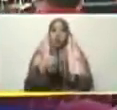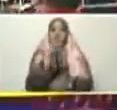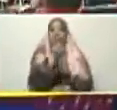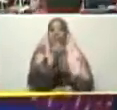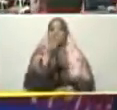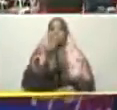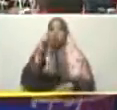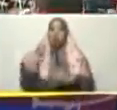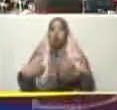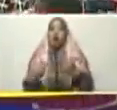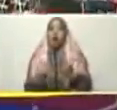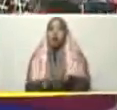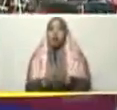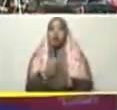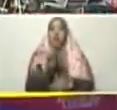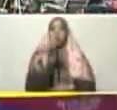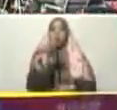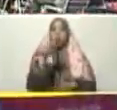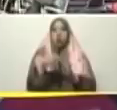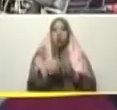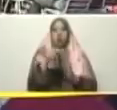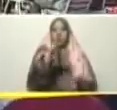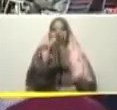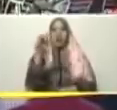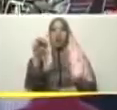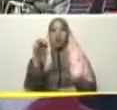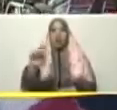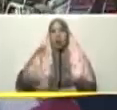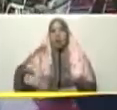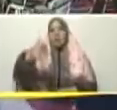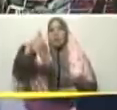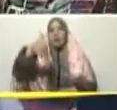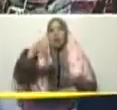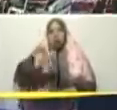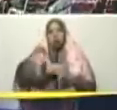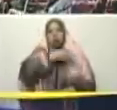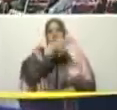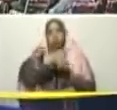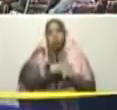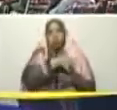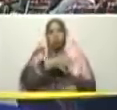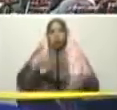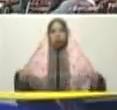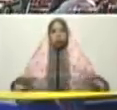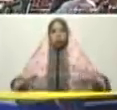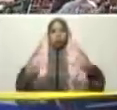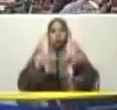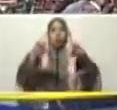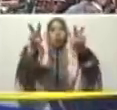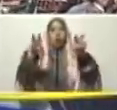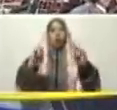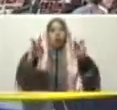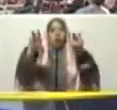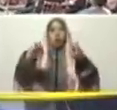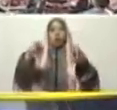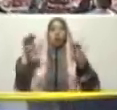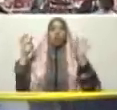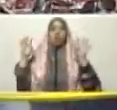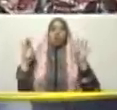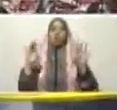ser construir nuevas mayorías sociales nuevas mayorías populares nuevas mayorías electorales